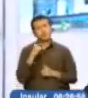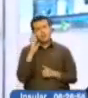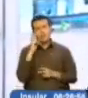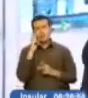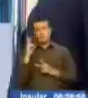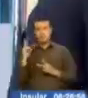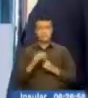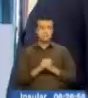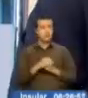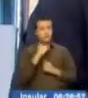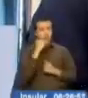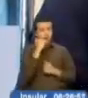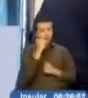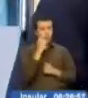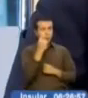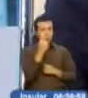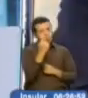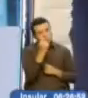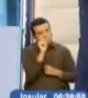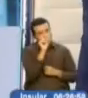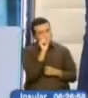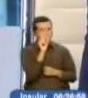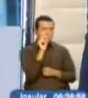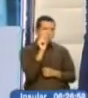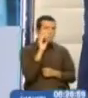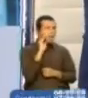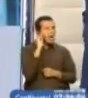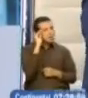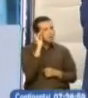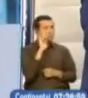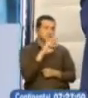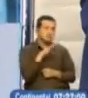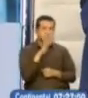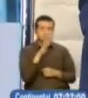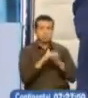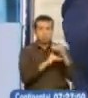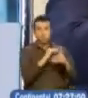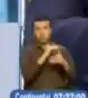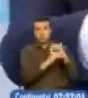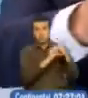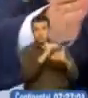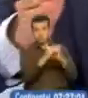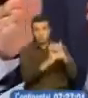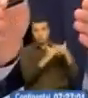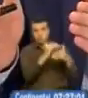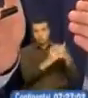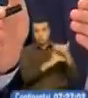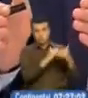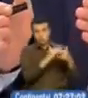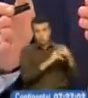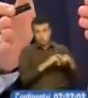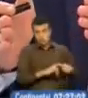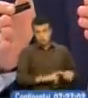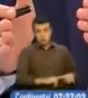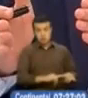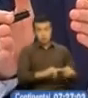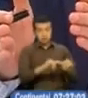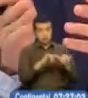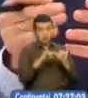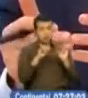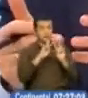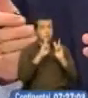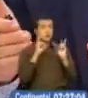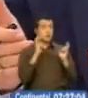hay signos de madurez, y significaría entonces que ese proceso que dice Emi está caminando, el